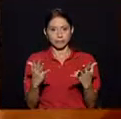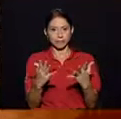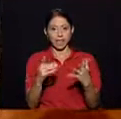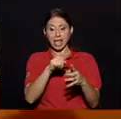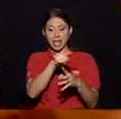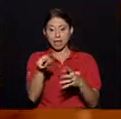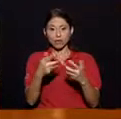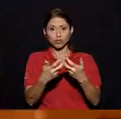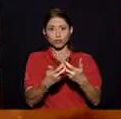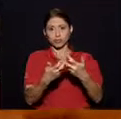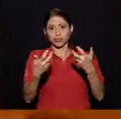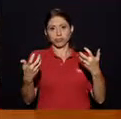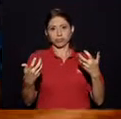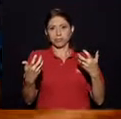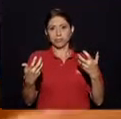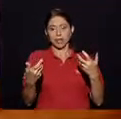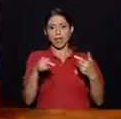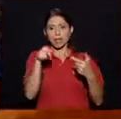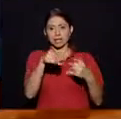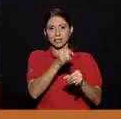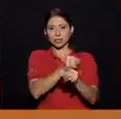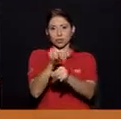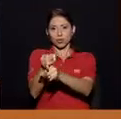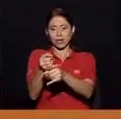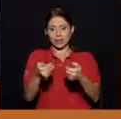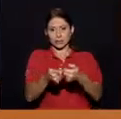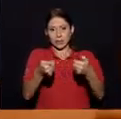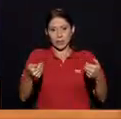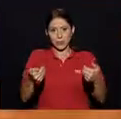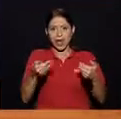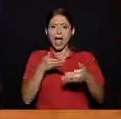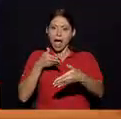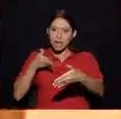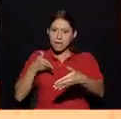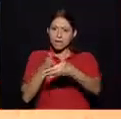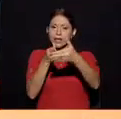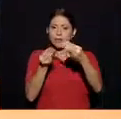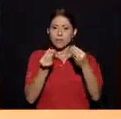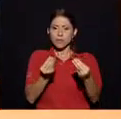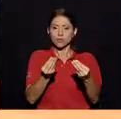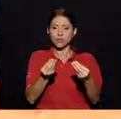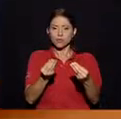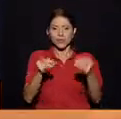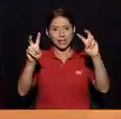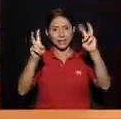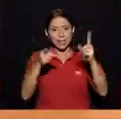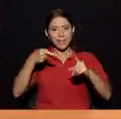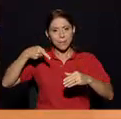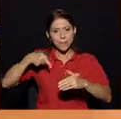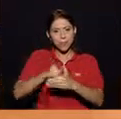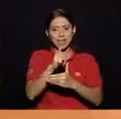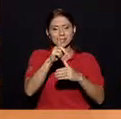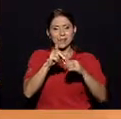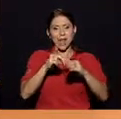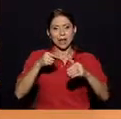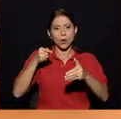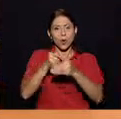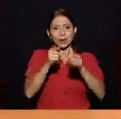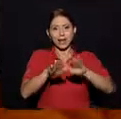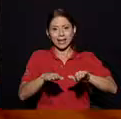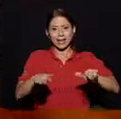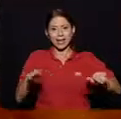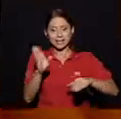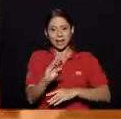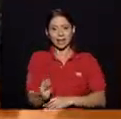esfuerzos. Esta desintegración, digamos, de esfuerzos interinstitucionales afecta muchísimo en el tema de violencia contra la niñez y la